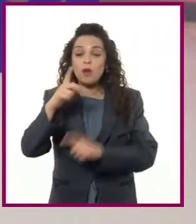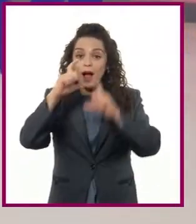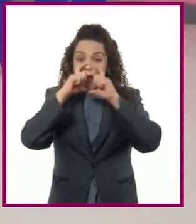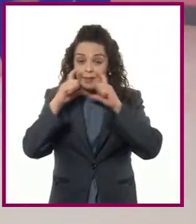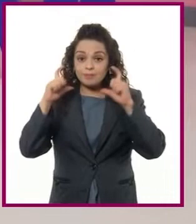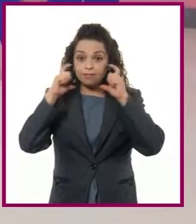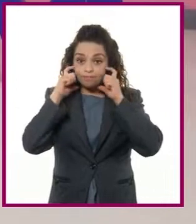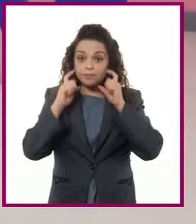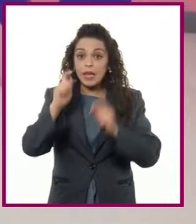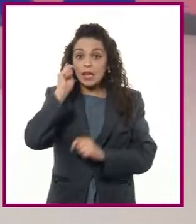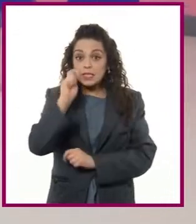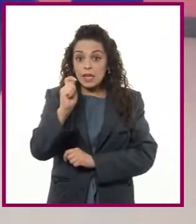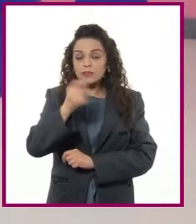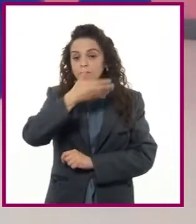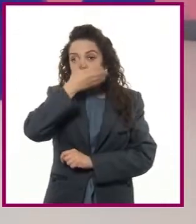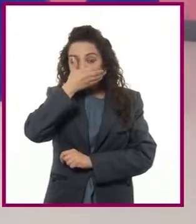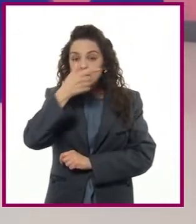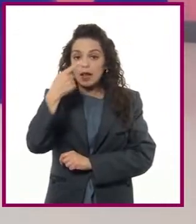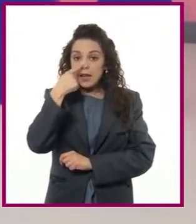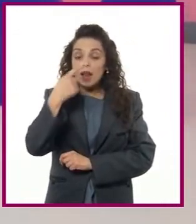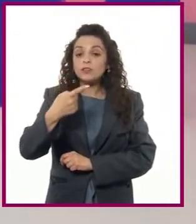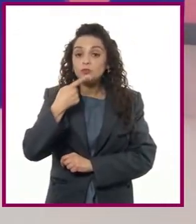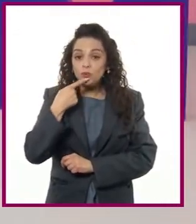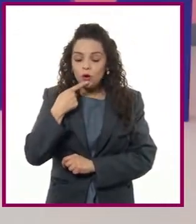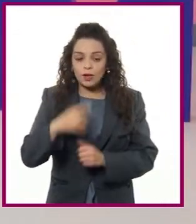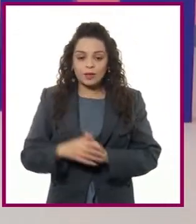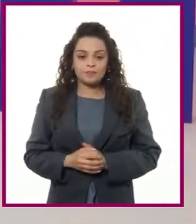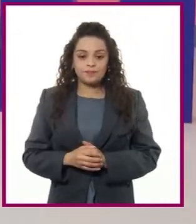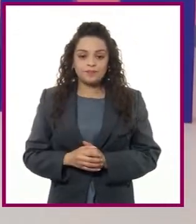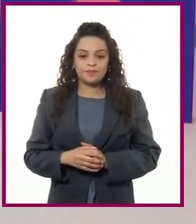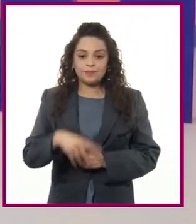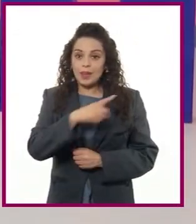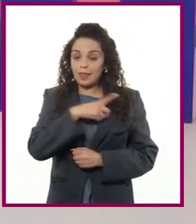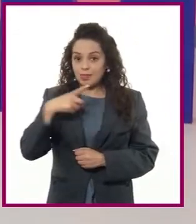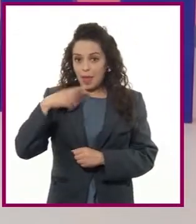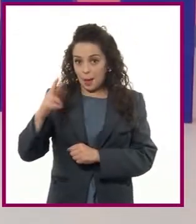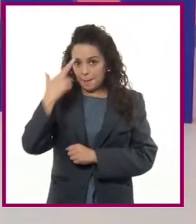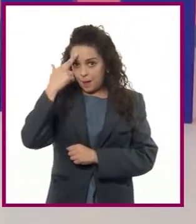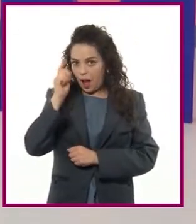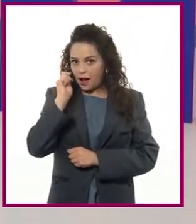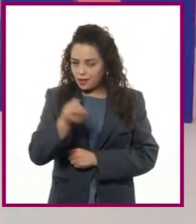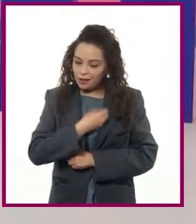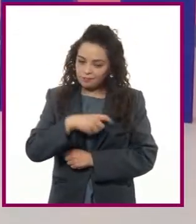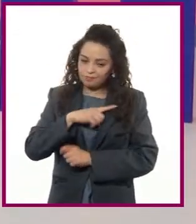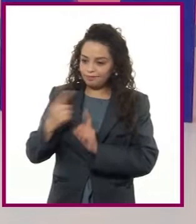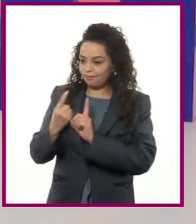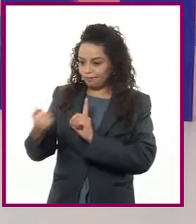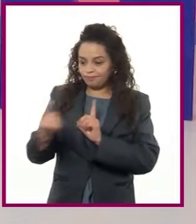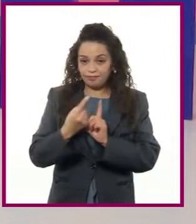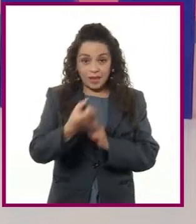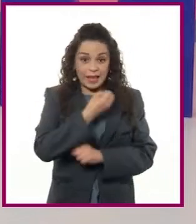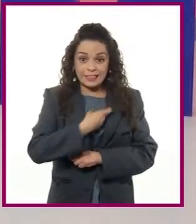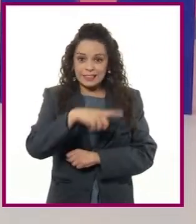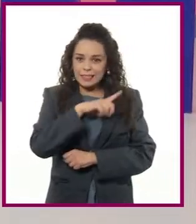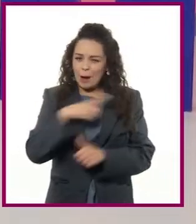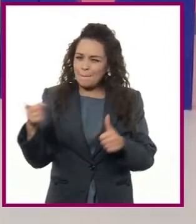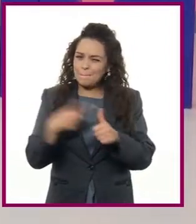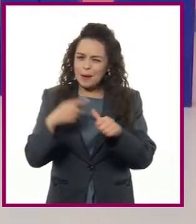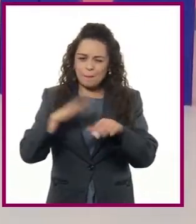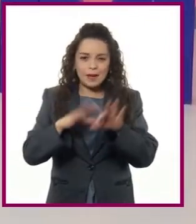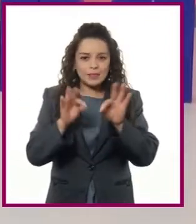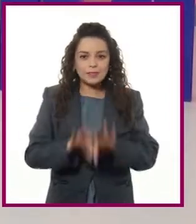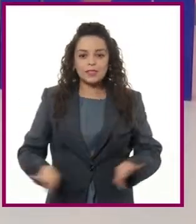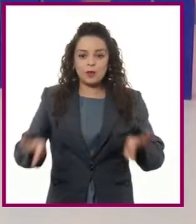forma que proteja nariz y boca. Recordemos conservar la sana distancia. La salud es lo primero. Además,